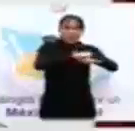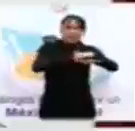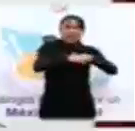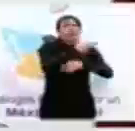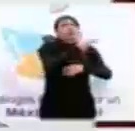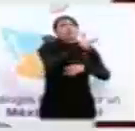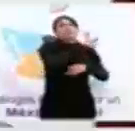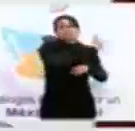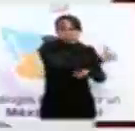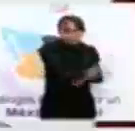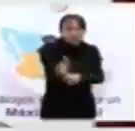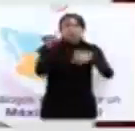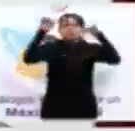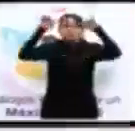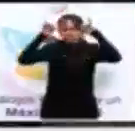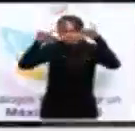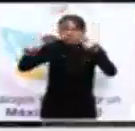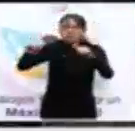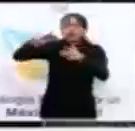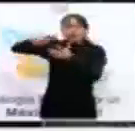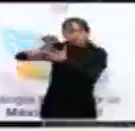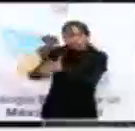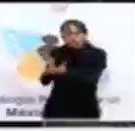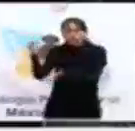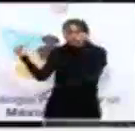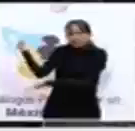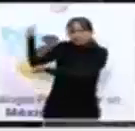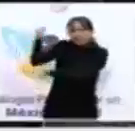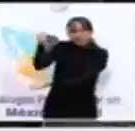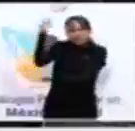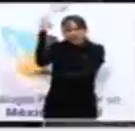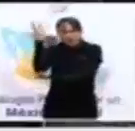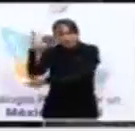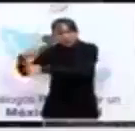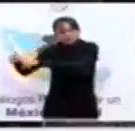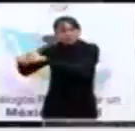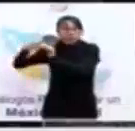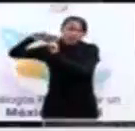agricultura, la ganadería, el tema forestal, la pesca y la acuacultura.